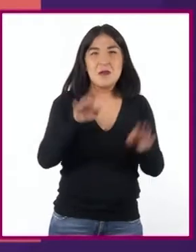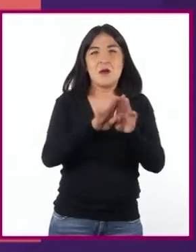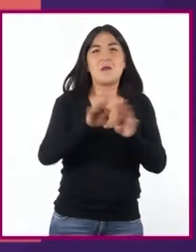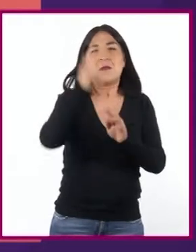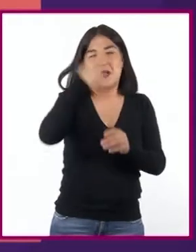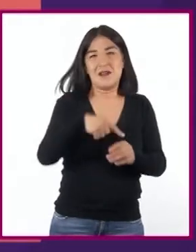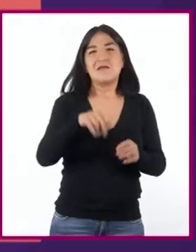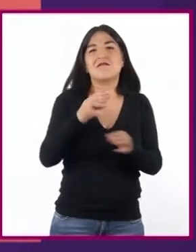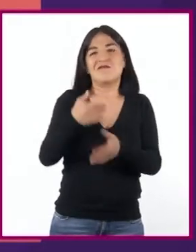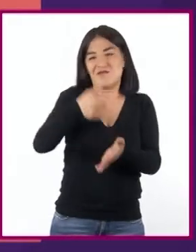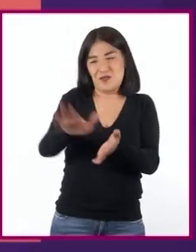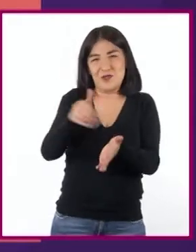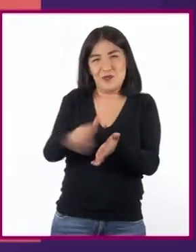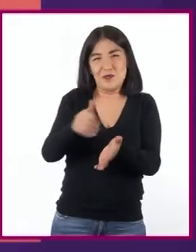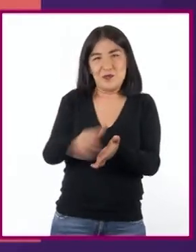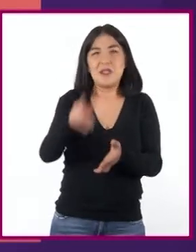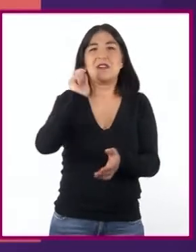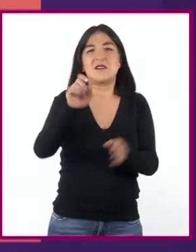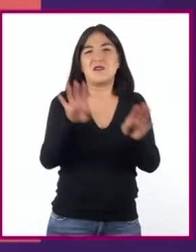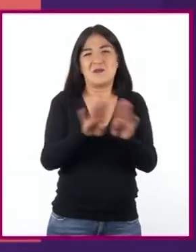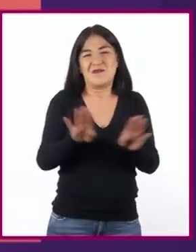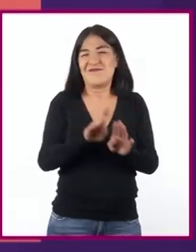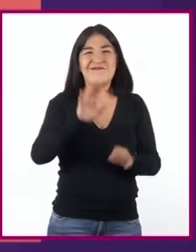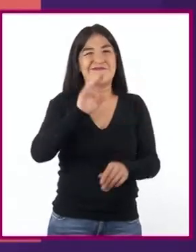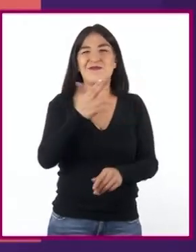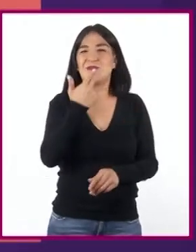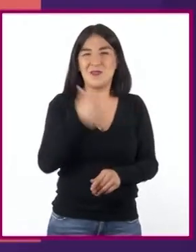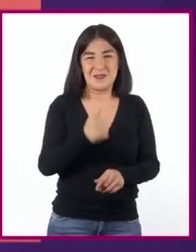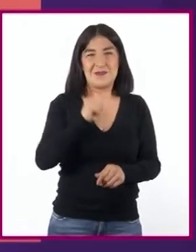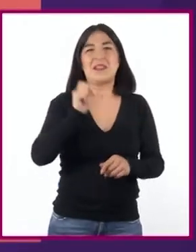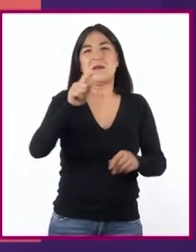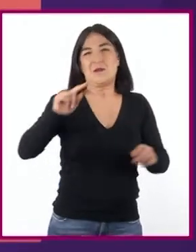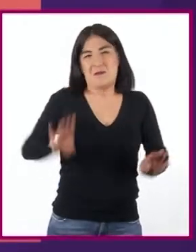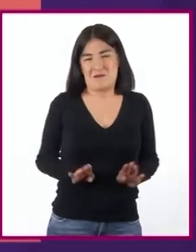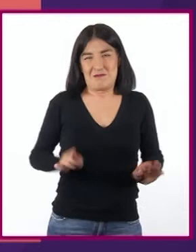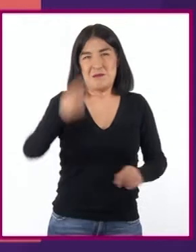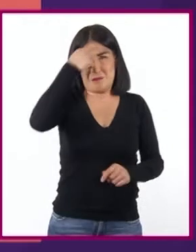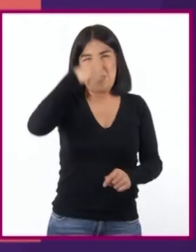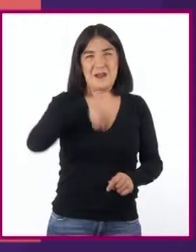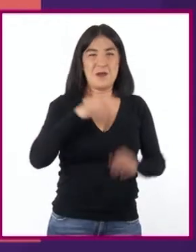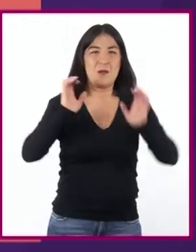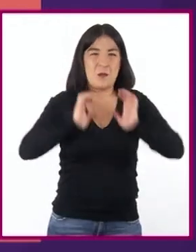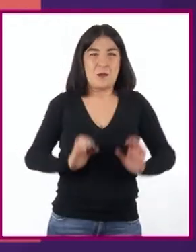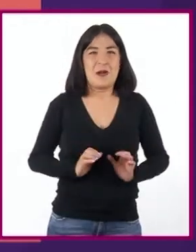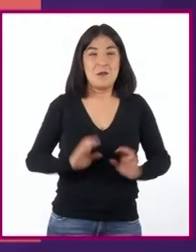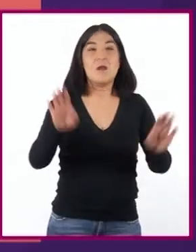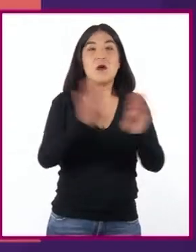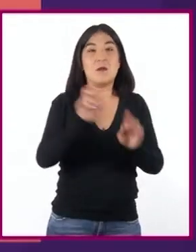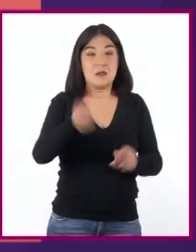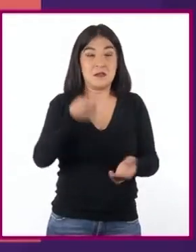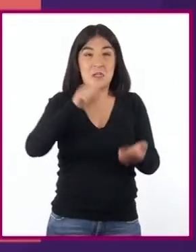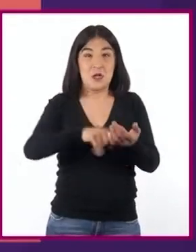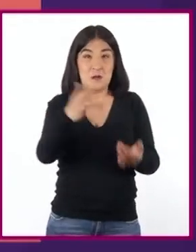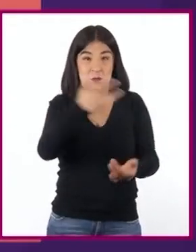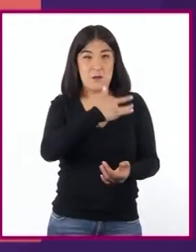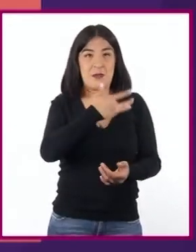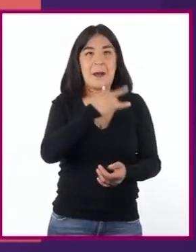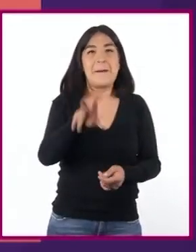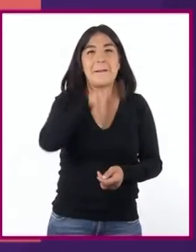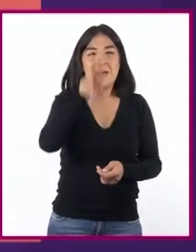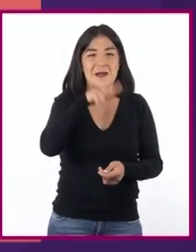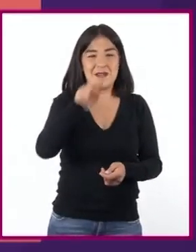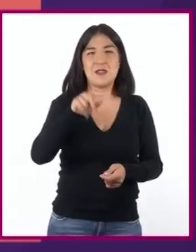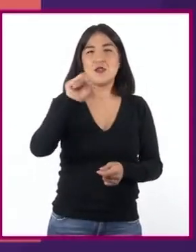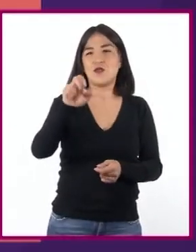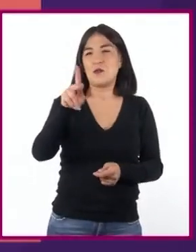su eliminación por su carácter tóxico. La sangre con dióxido de carbono llega al corazón a través de la vena cava